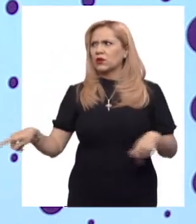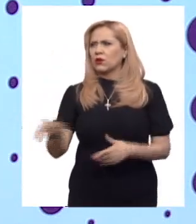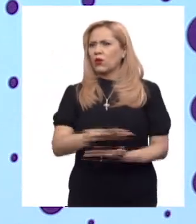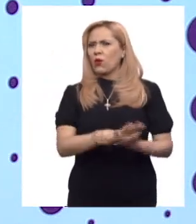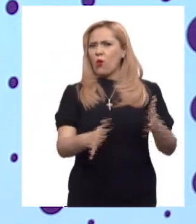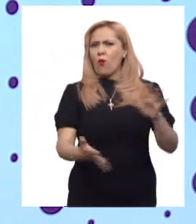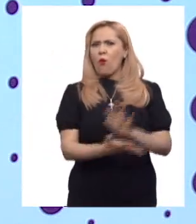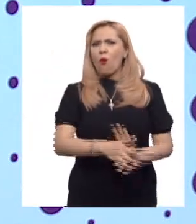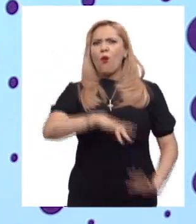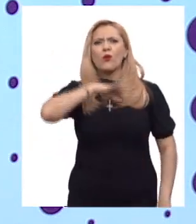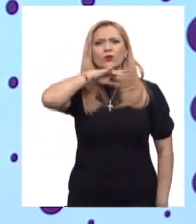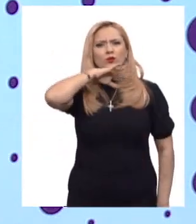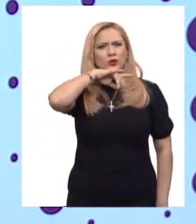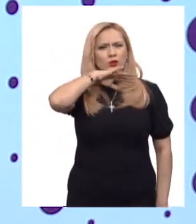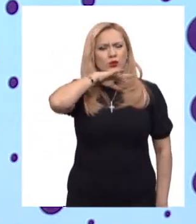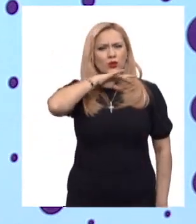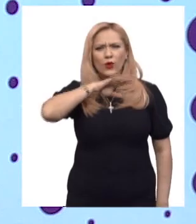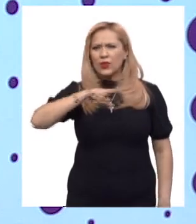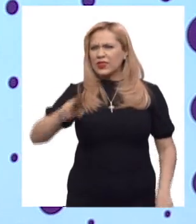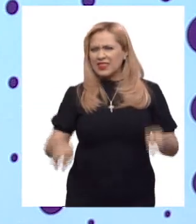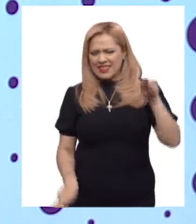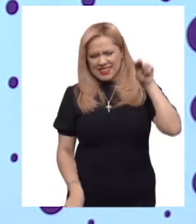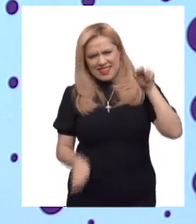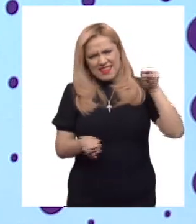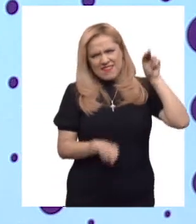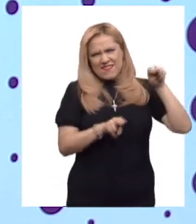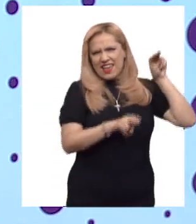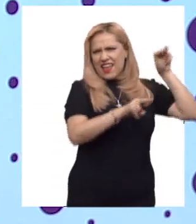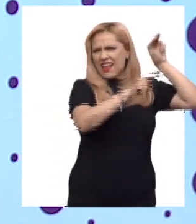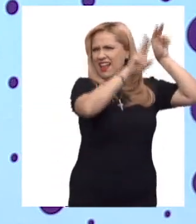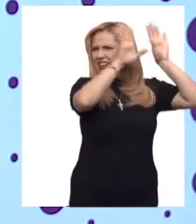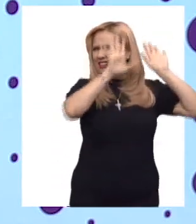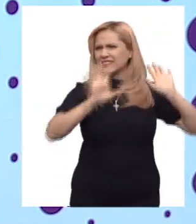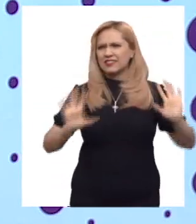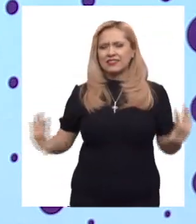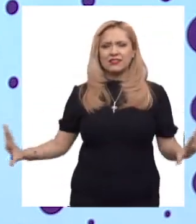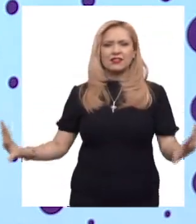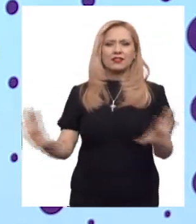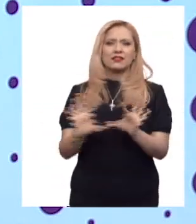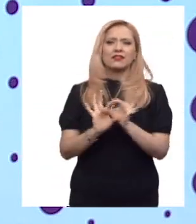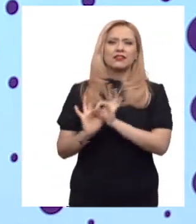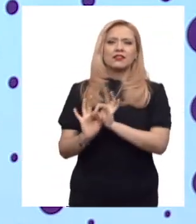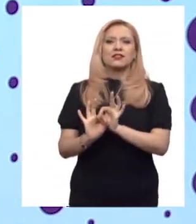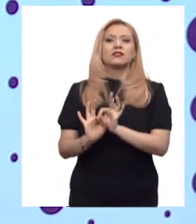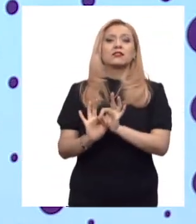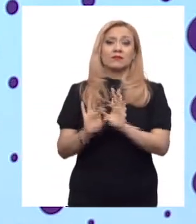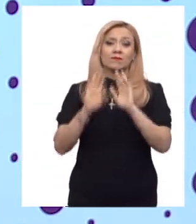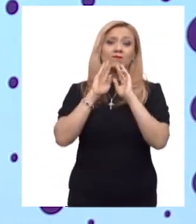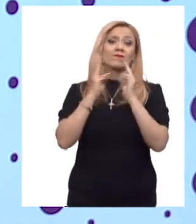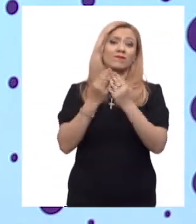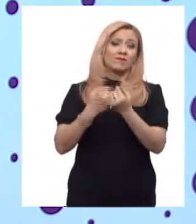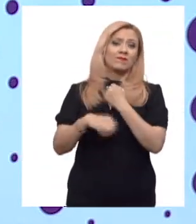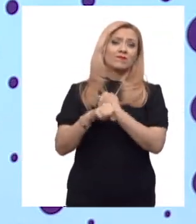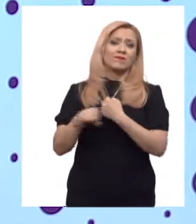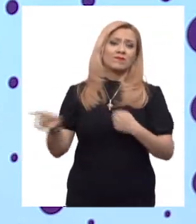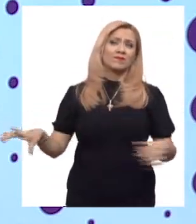actos de corrupción de todos los niveles y están muy vinculados también con actos de crimen organizado.